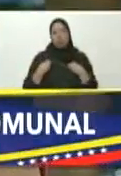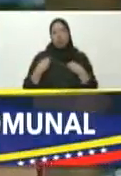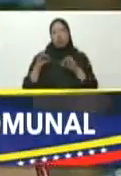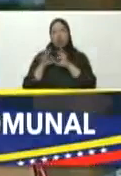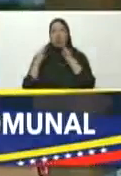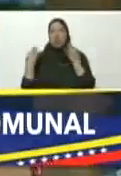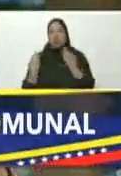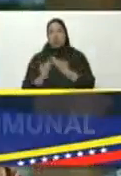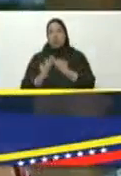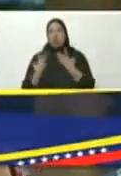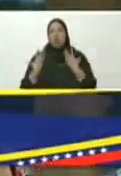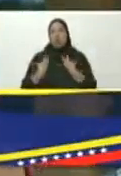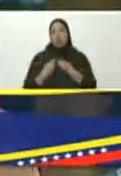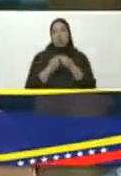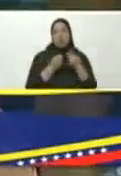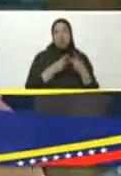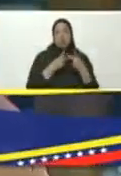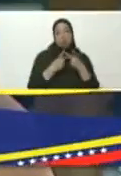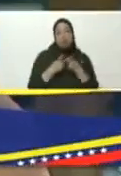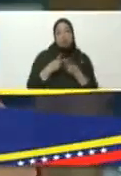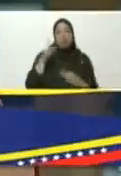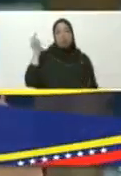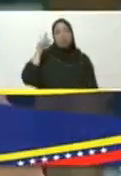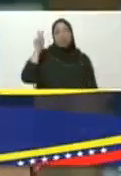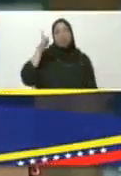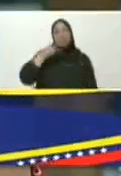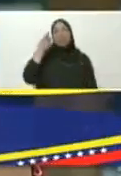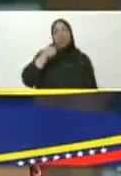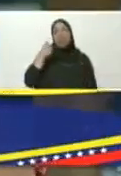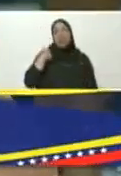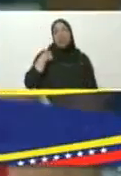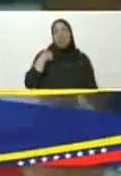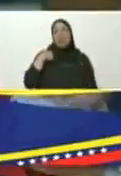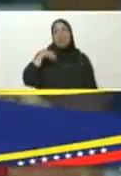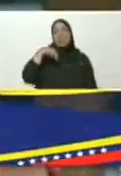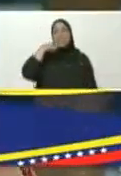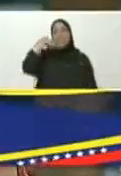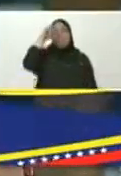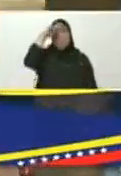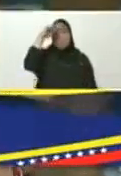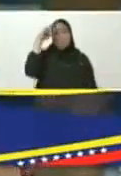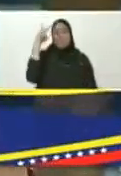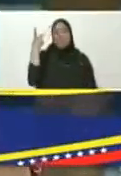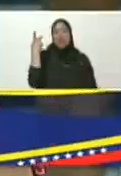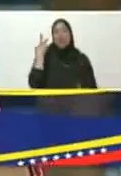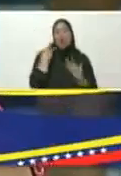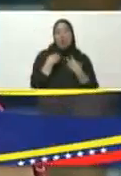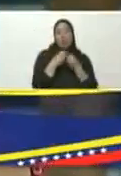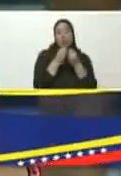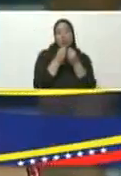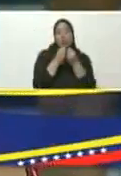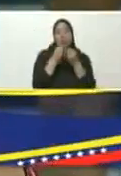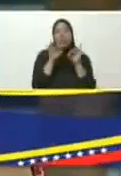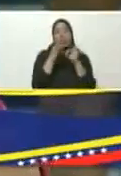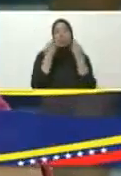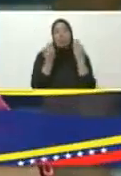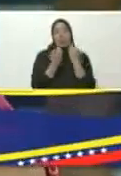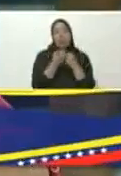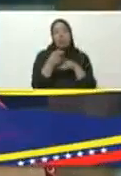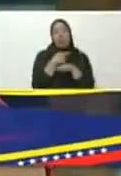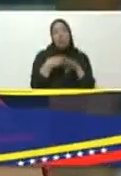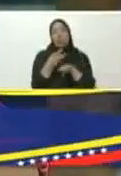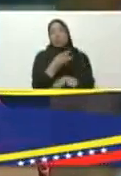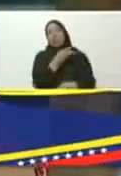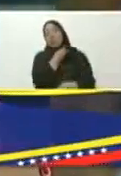a mi papá y profesor político, he tratado de hacer las gestiones en conjunto con, por ejemplo, el gobernador Rafael Lacaba,